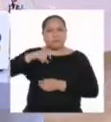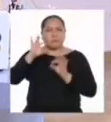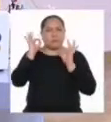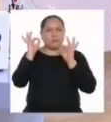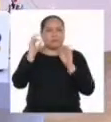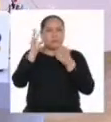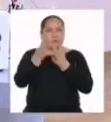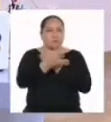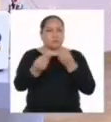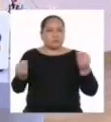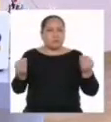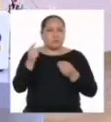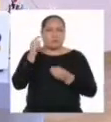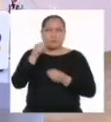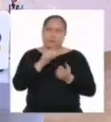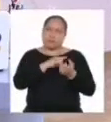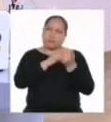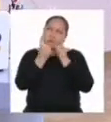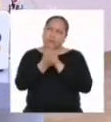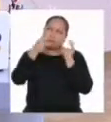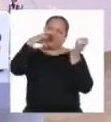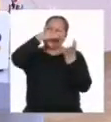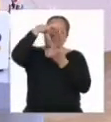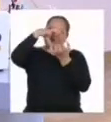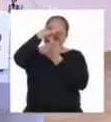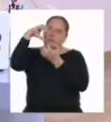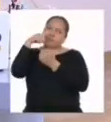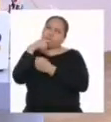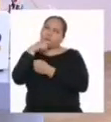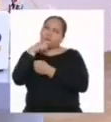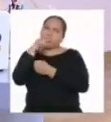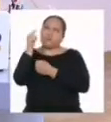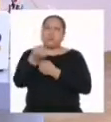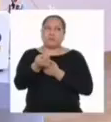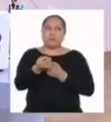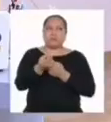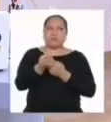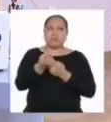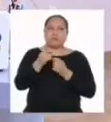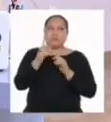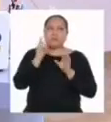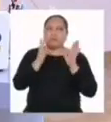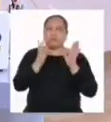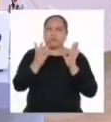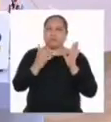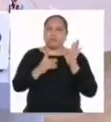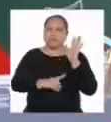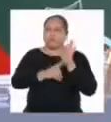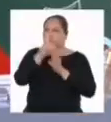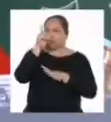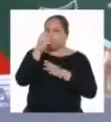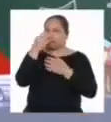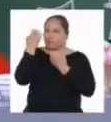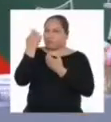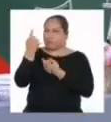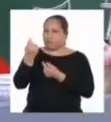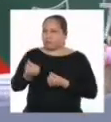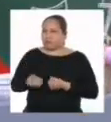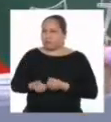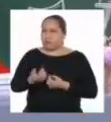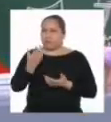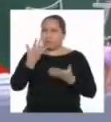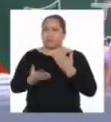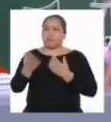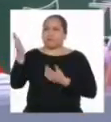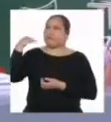extinción? ¿Tendrá que ver con el cambio climático? ¿Tendrá que ver con el desarrollo de las actividades económicas? Quizás lo